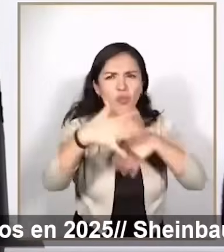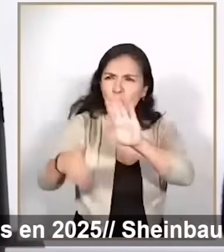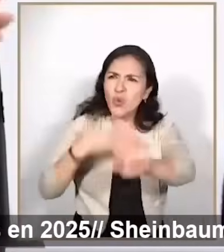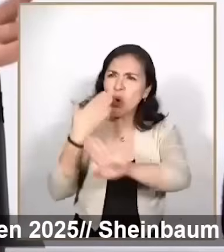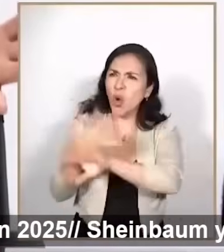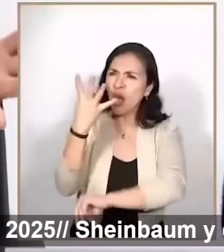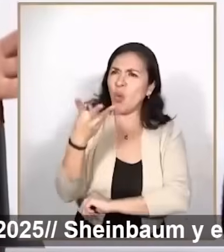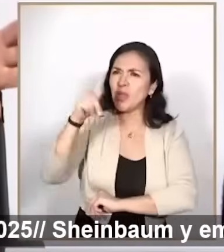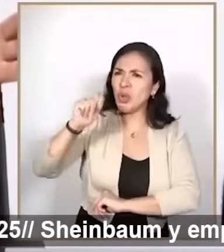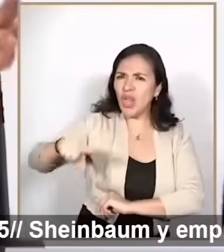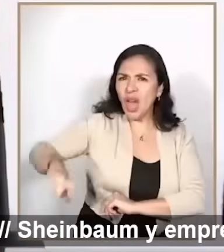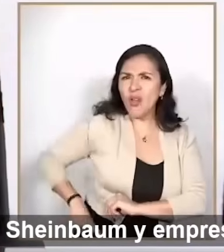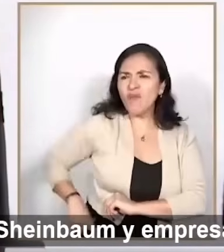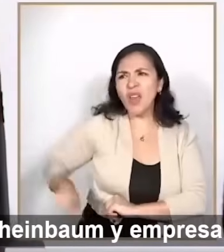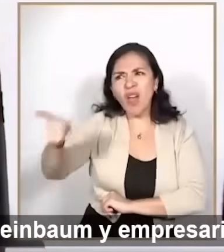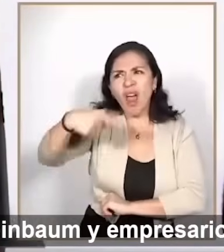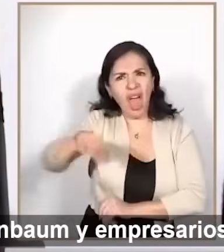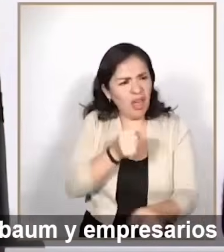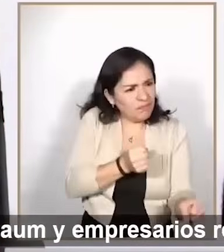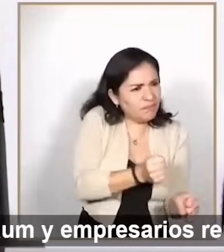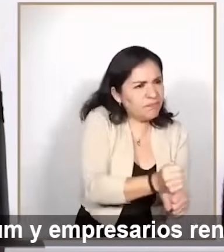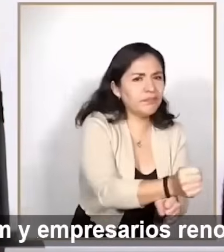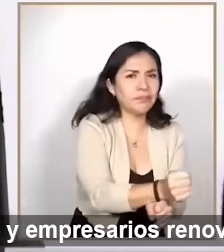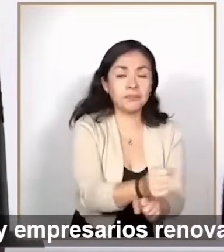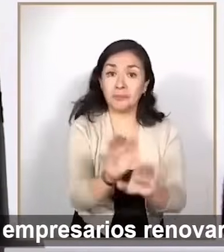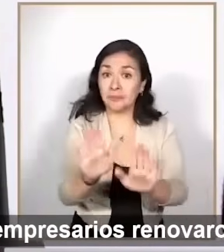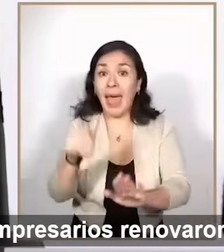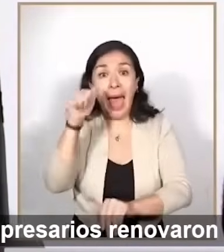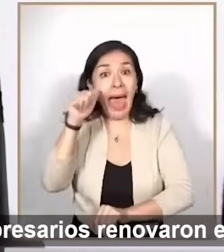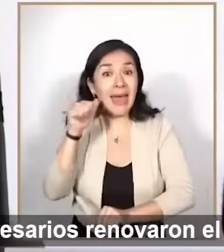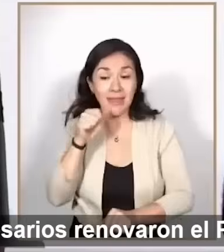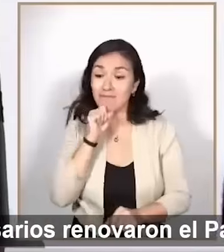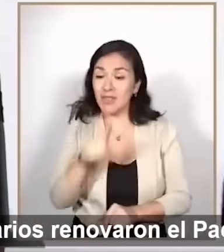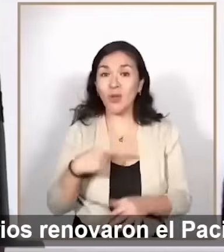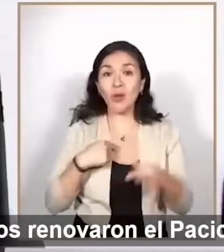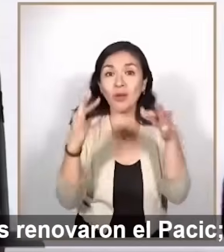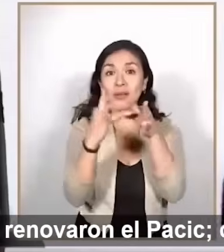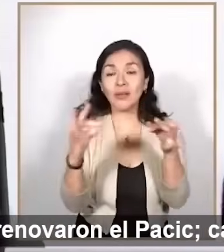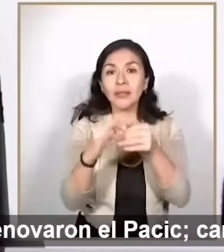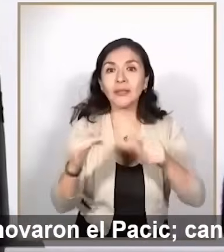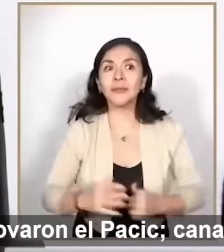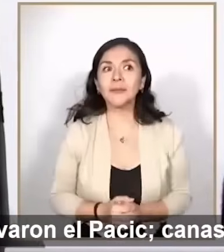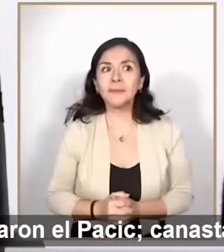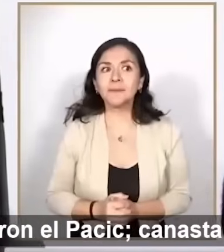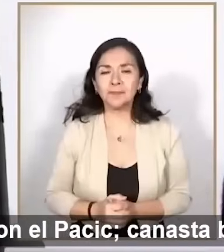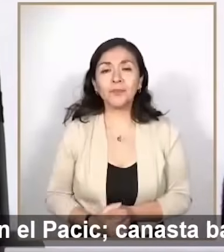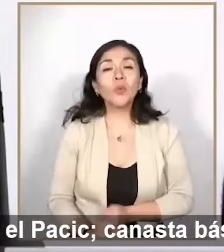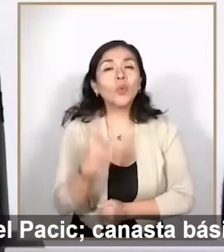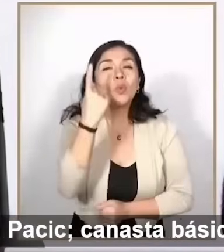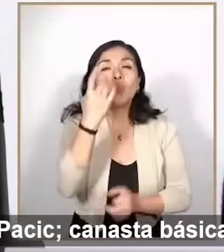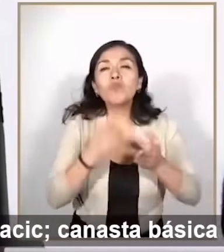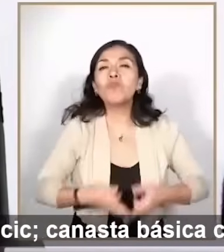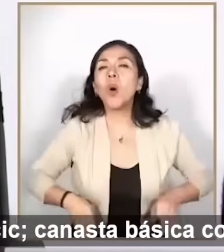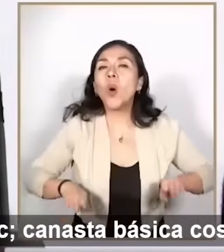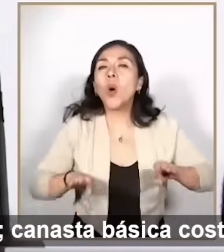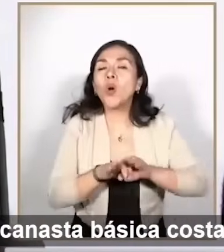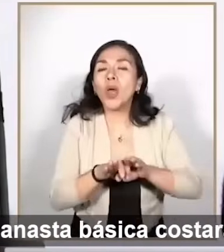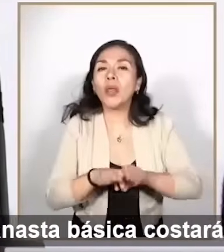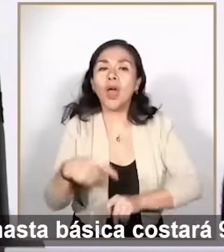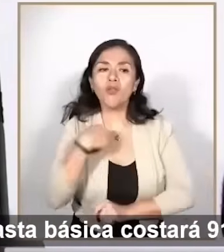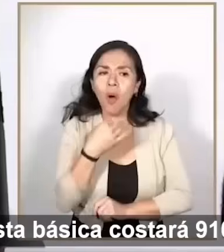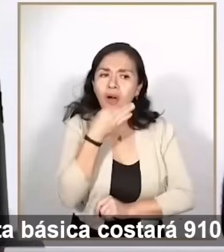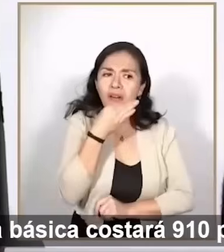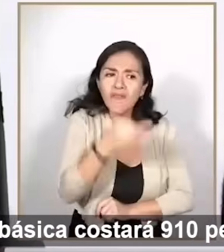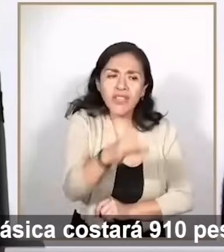y hay represión. Como dijimos el día de ayer, la consigna al cuerpo